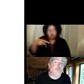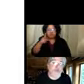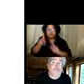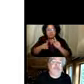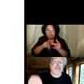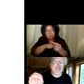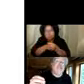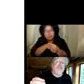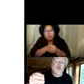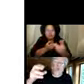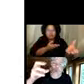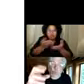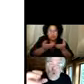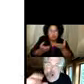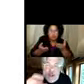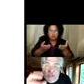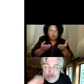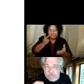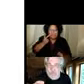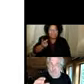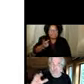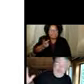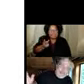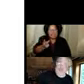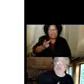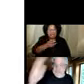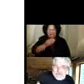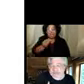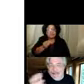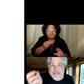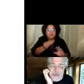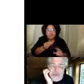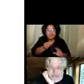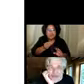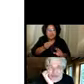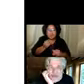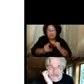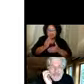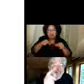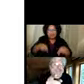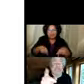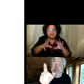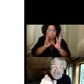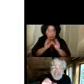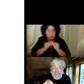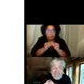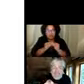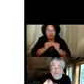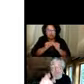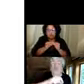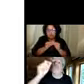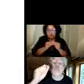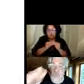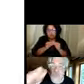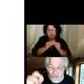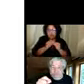directo y las personas a quienes sirven y apoyan. Vamos a... Justo al final de este seminario web.